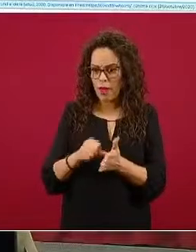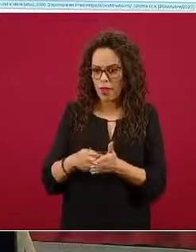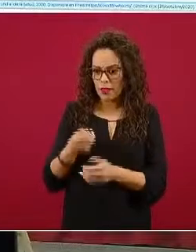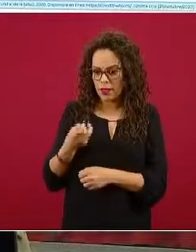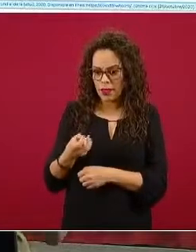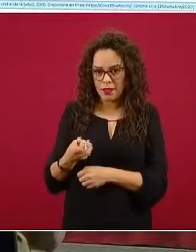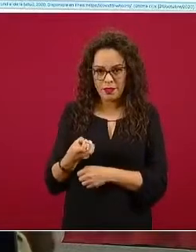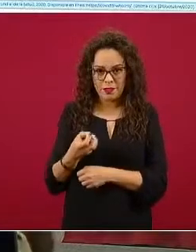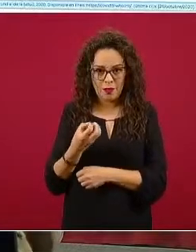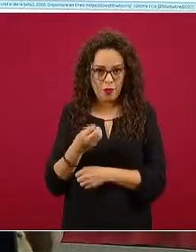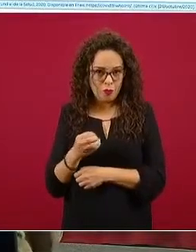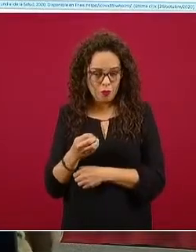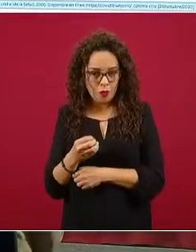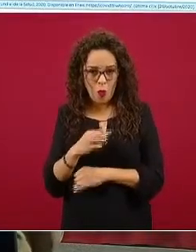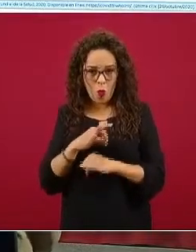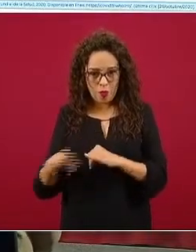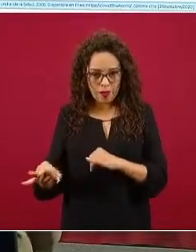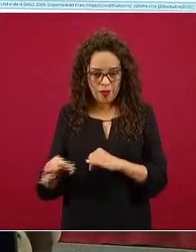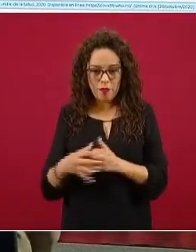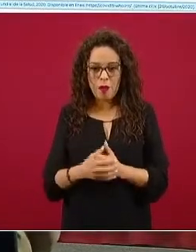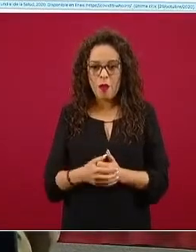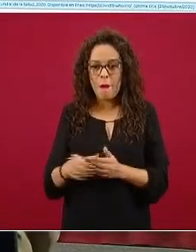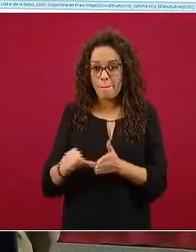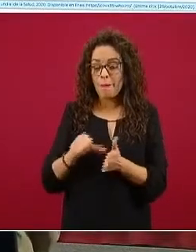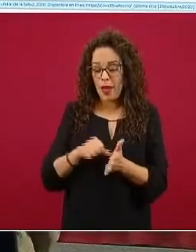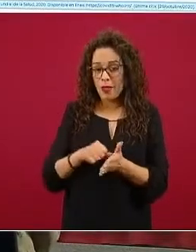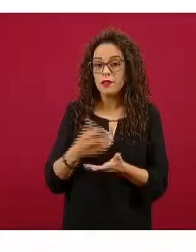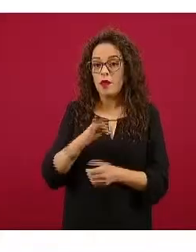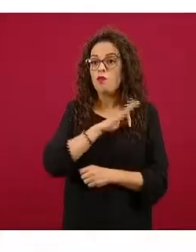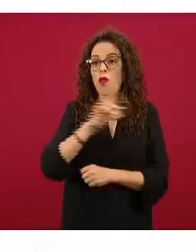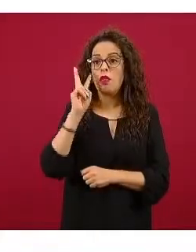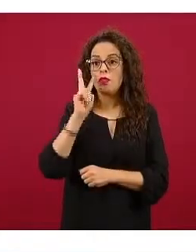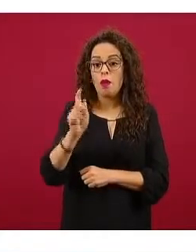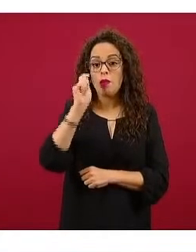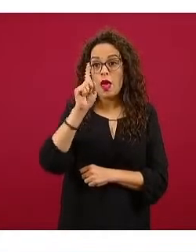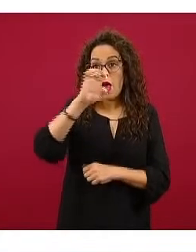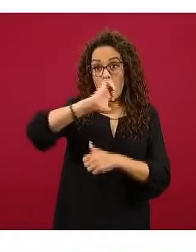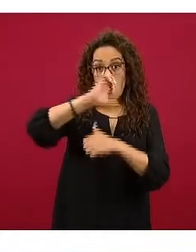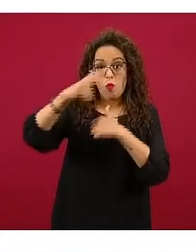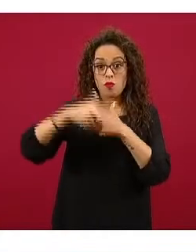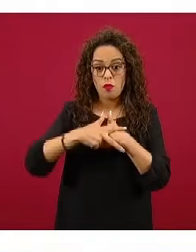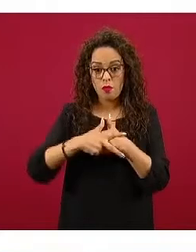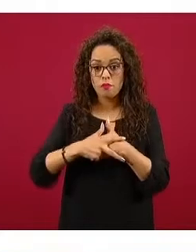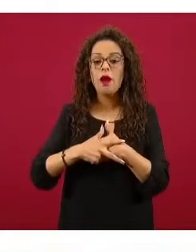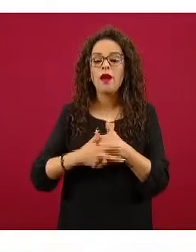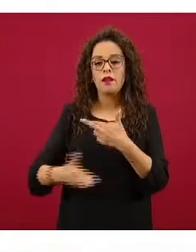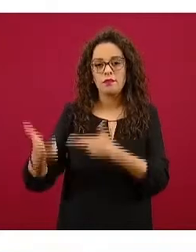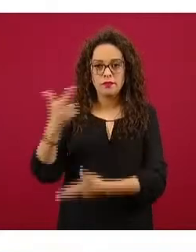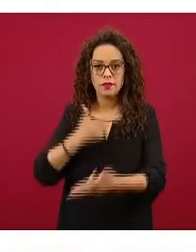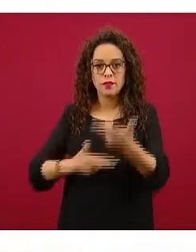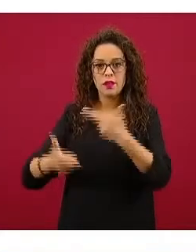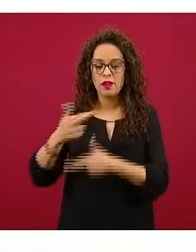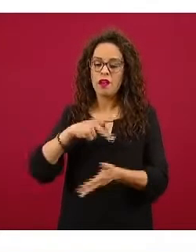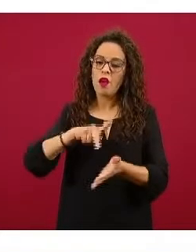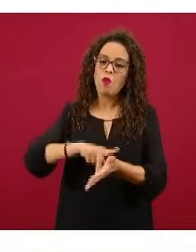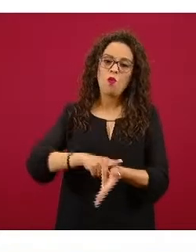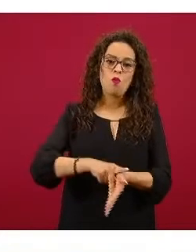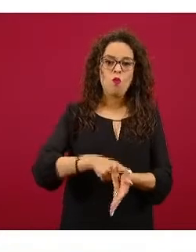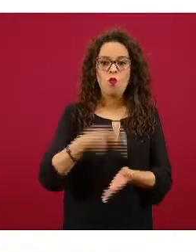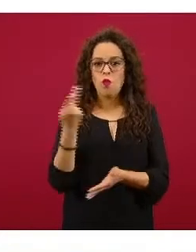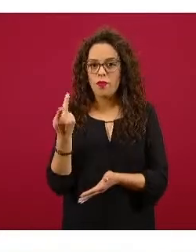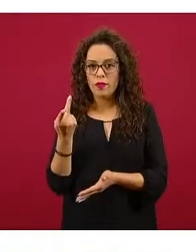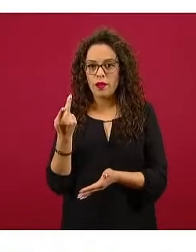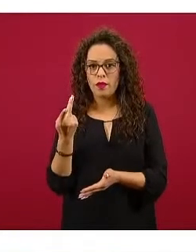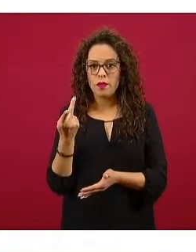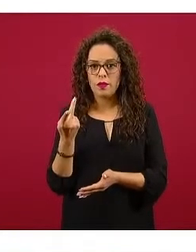y vemos cómo en el corte los rebrotes en Europa, este nuevo ciclo, esta nueva ola de transmisión